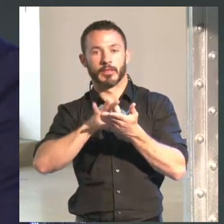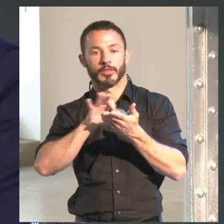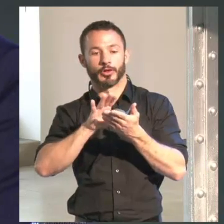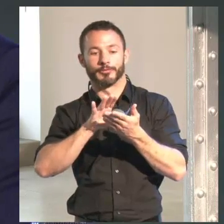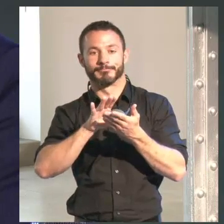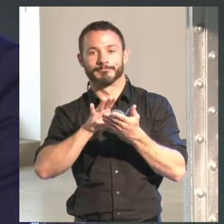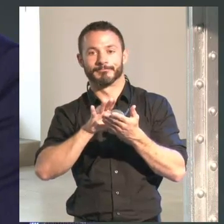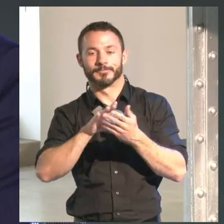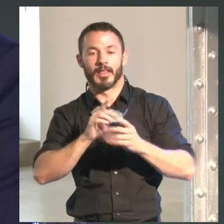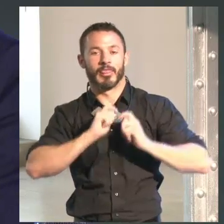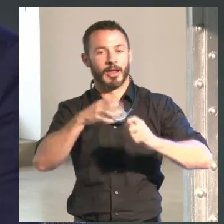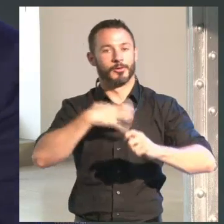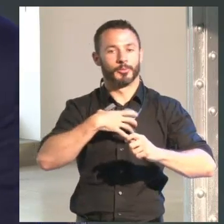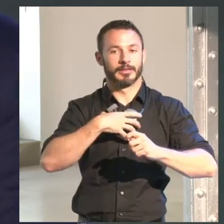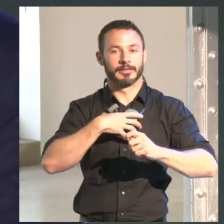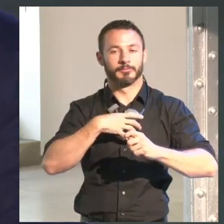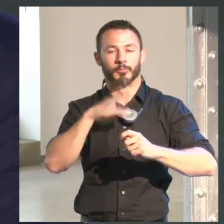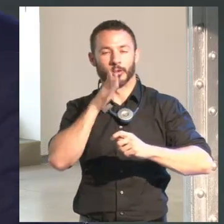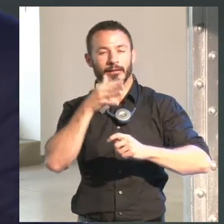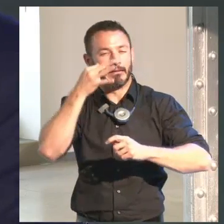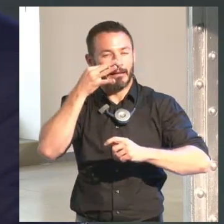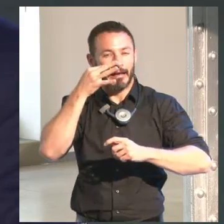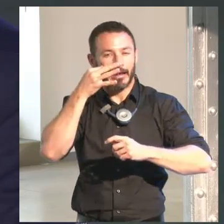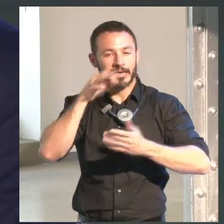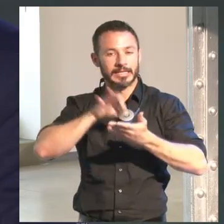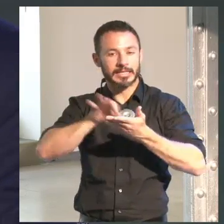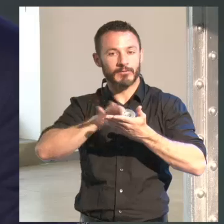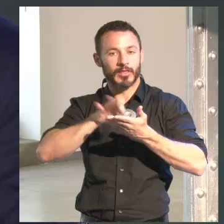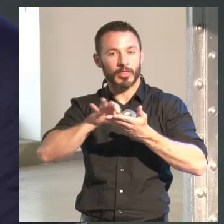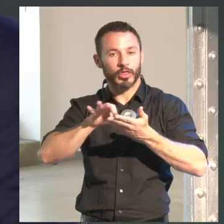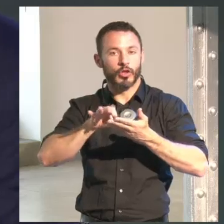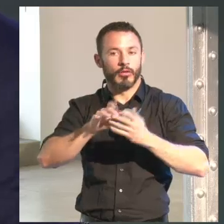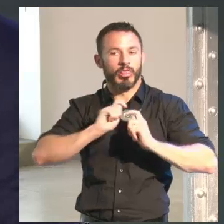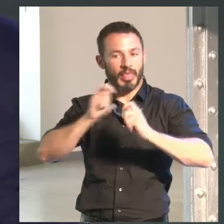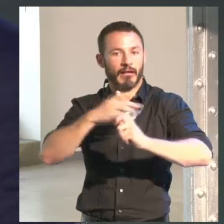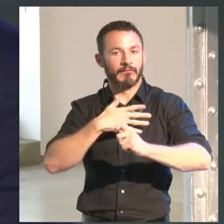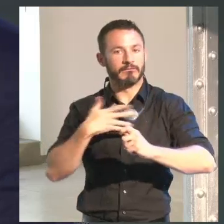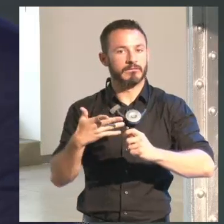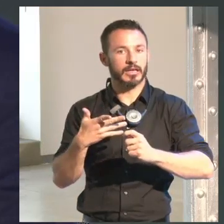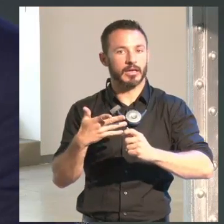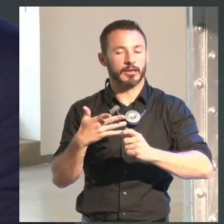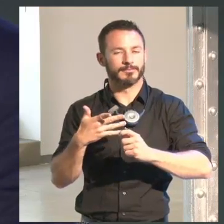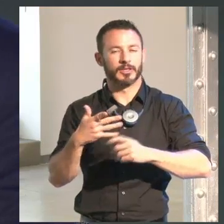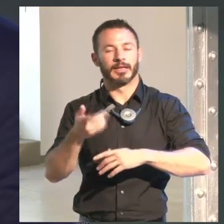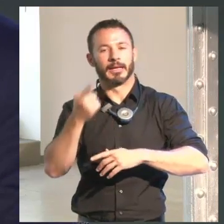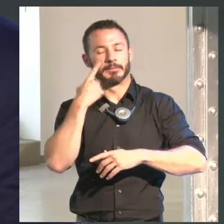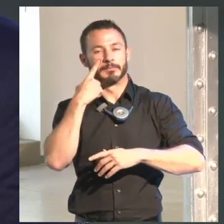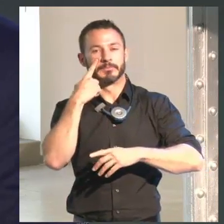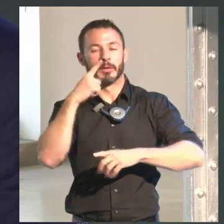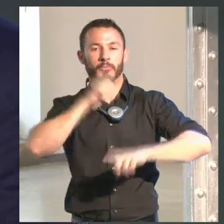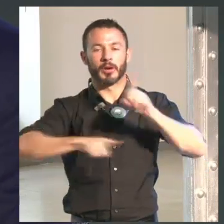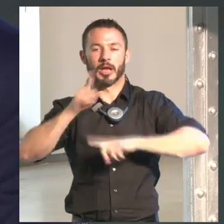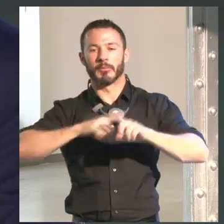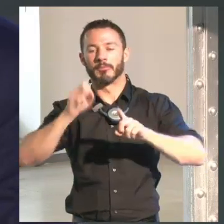ahí. Es decir, entonces, mis problemas desde el punto de vista de usuario, y digamos, si los tuviera que poner